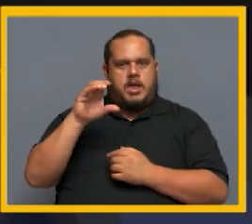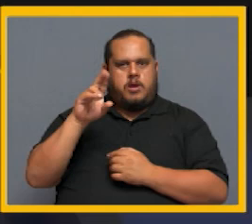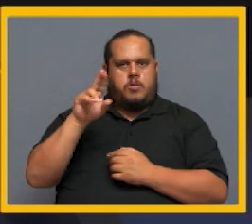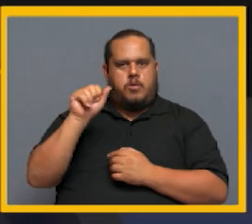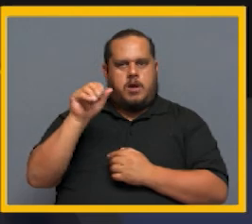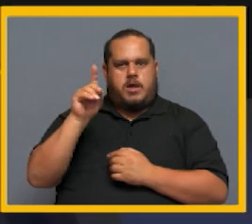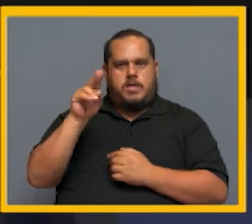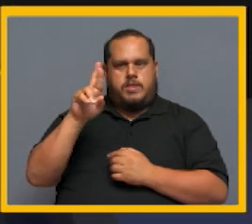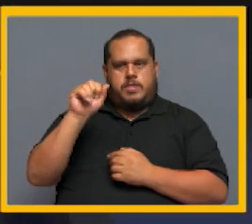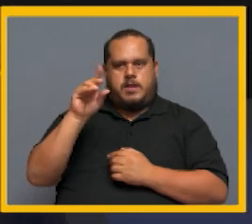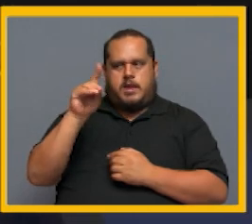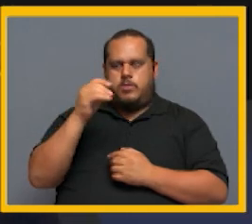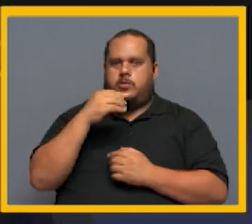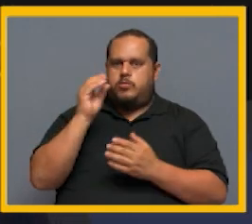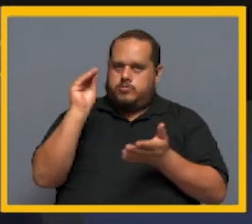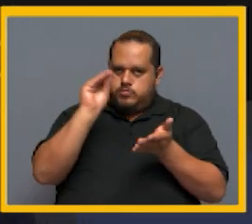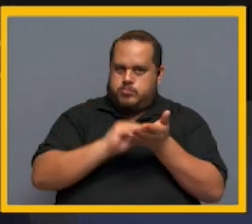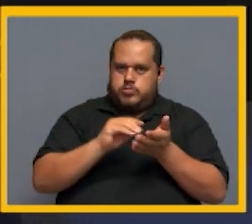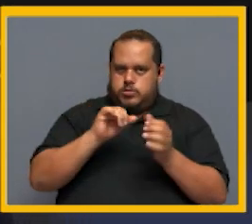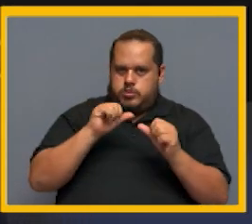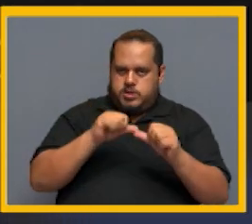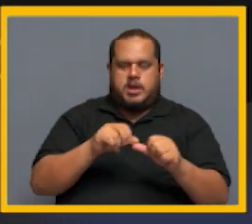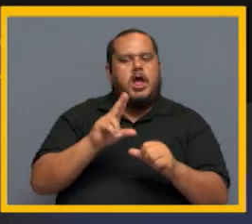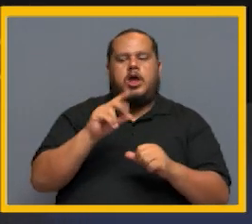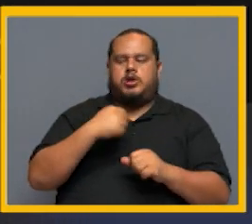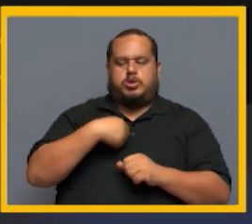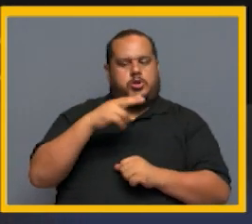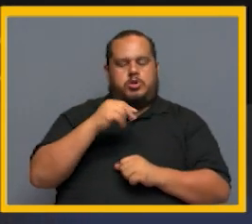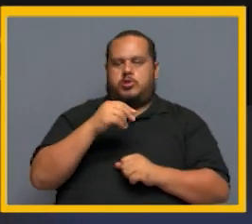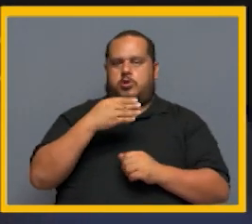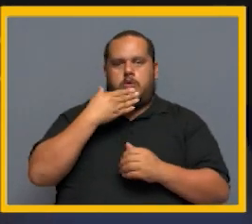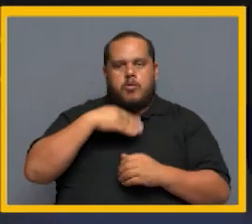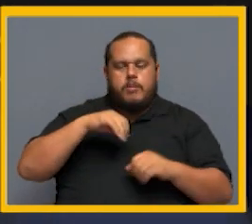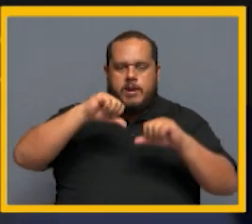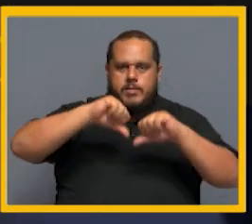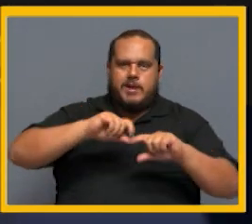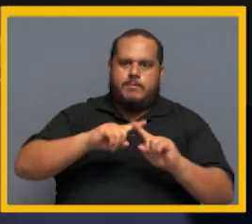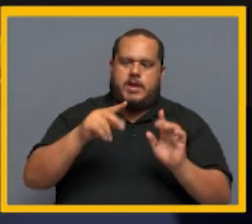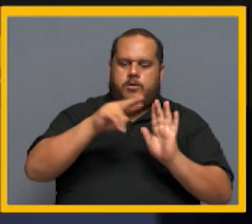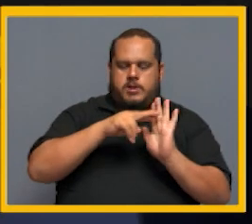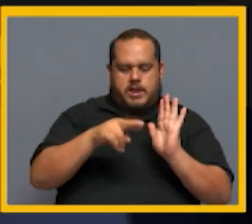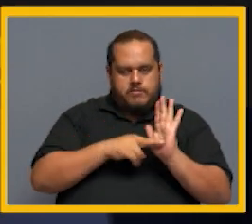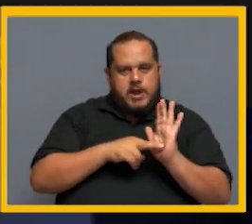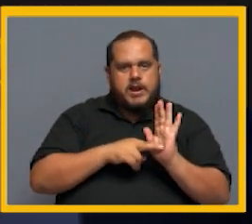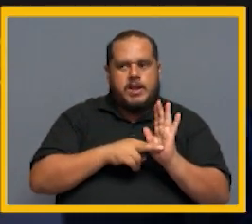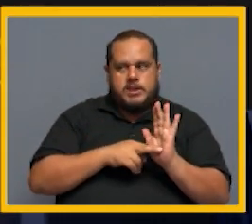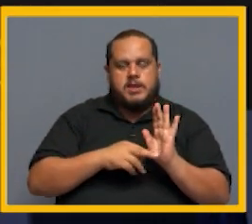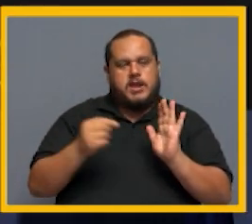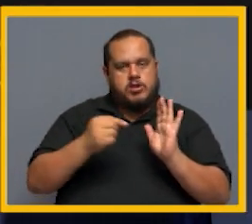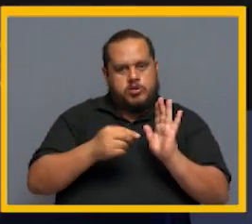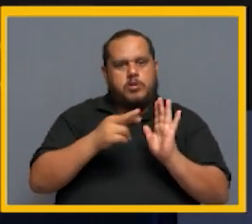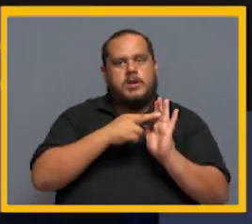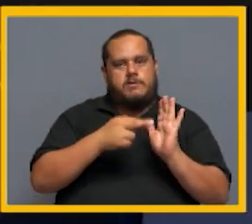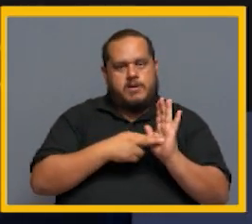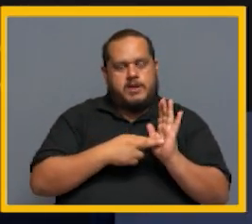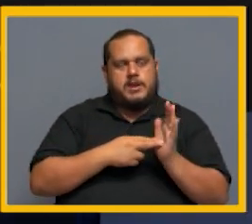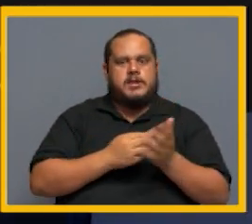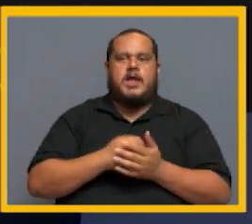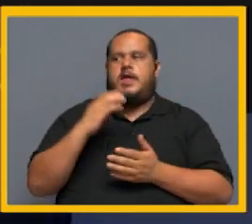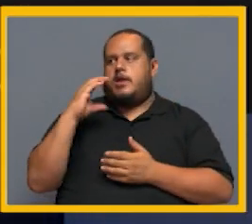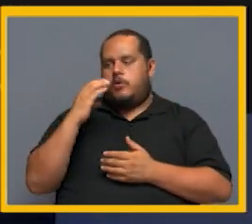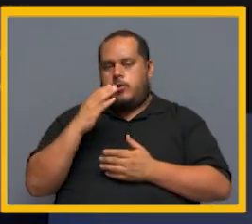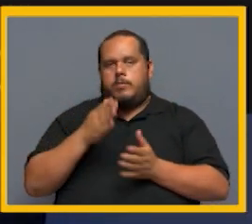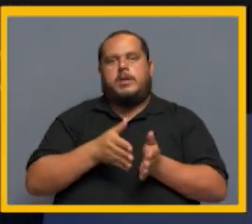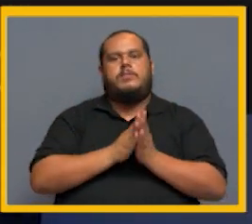publicó lo siguiente. No es que sea un mal perdedor, pero las reglas son las reglas. Mientras tanto, Colombia solicitó a